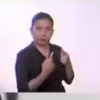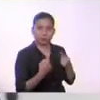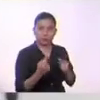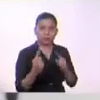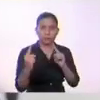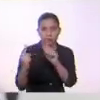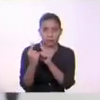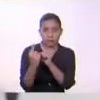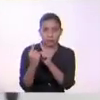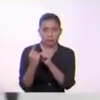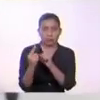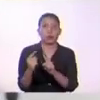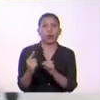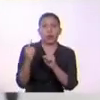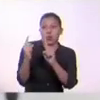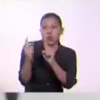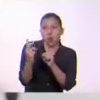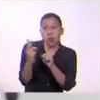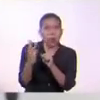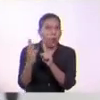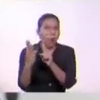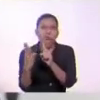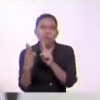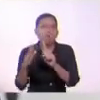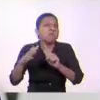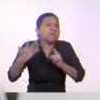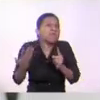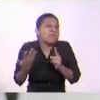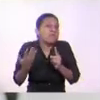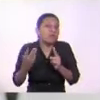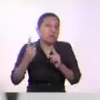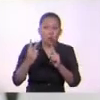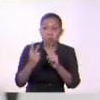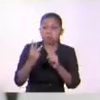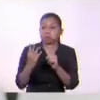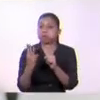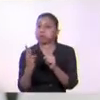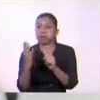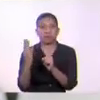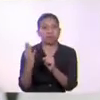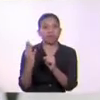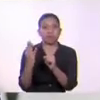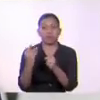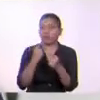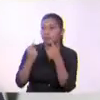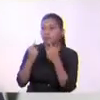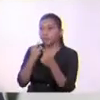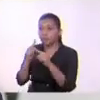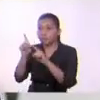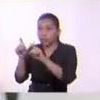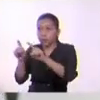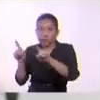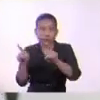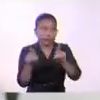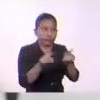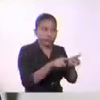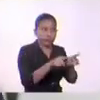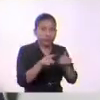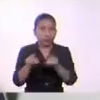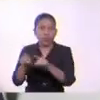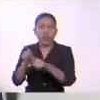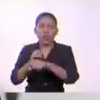entrevista colectiva es el entrevistador con dos o más personas. Se recomienda que el número